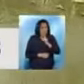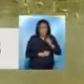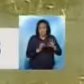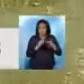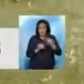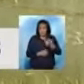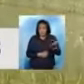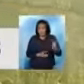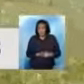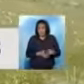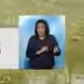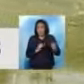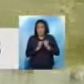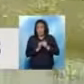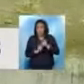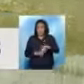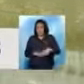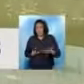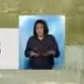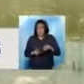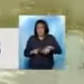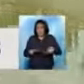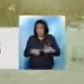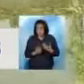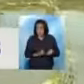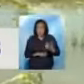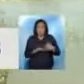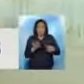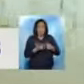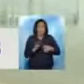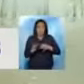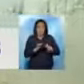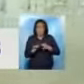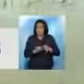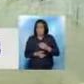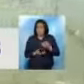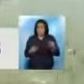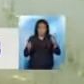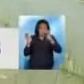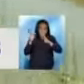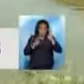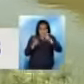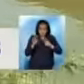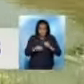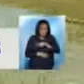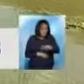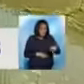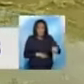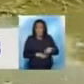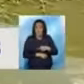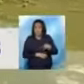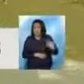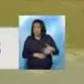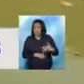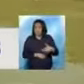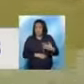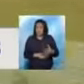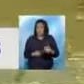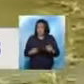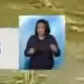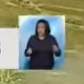que nos ha acompañado también hasta este punto y nos está señalando que hay bastante preocupación porque aquí obviamente lo que está